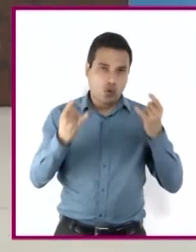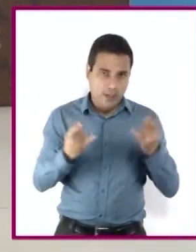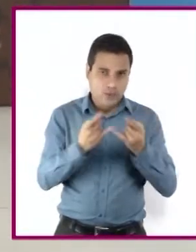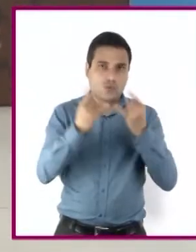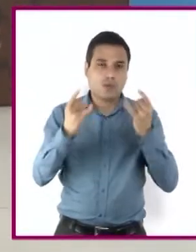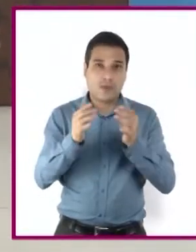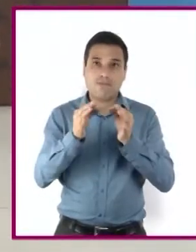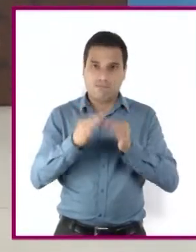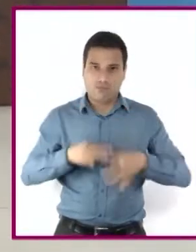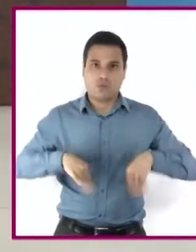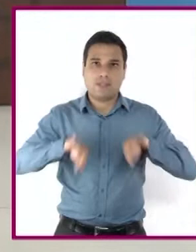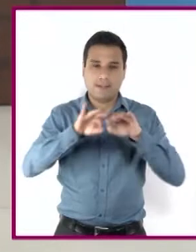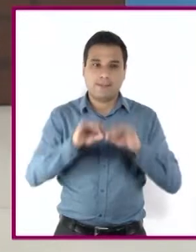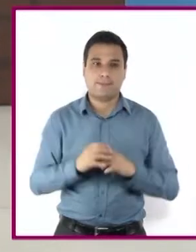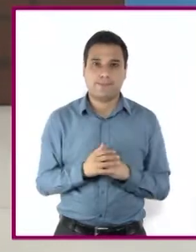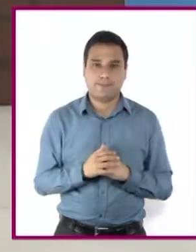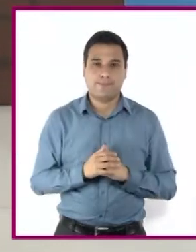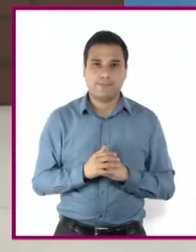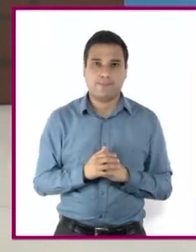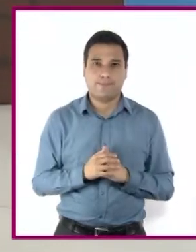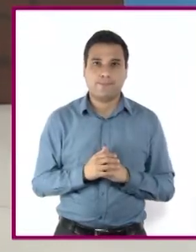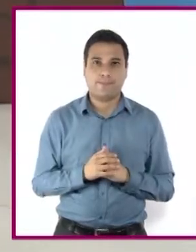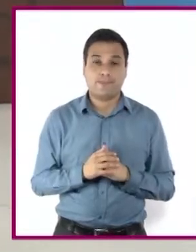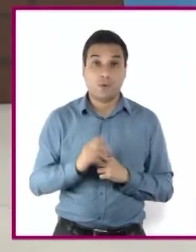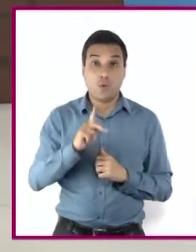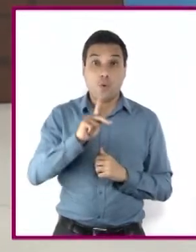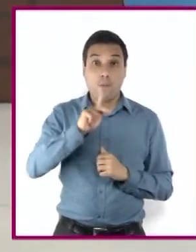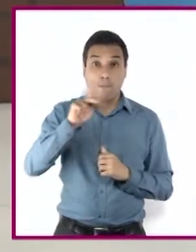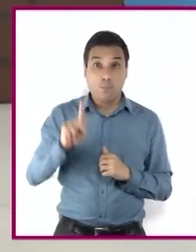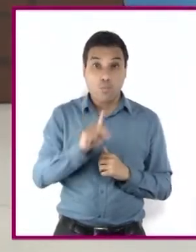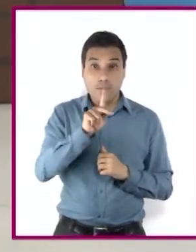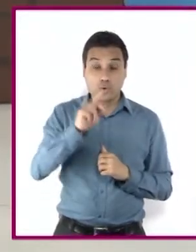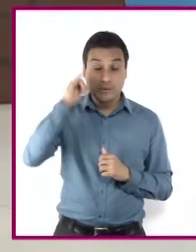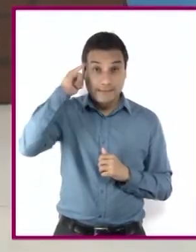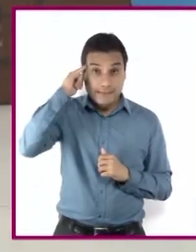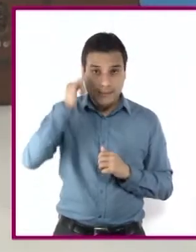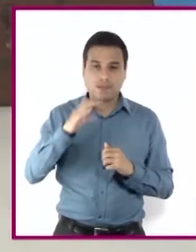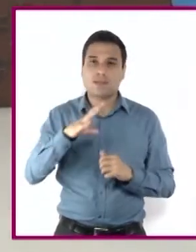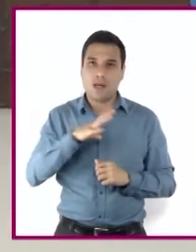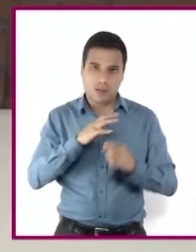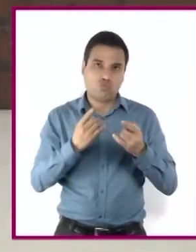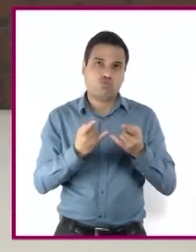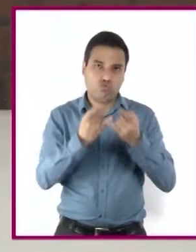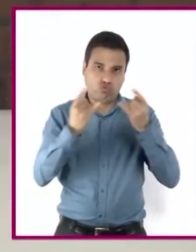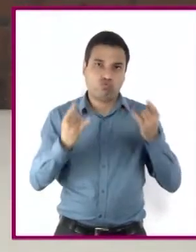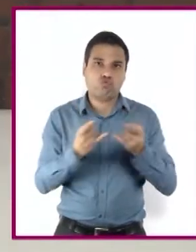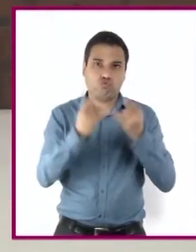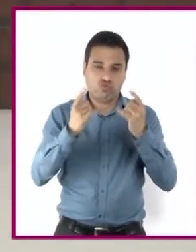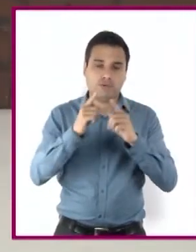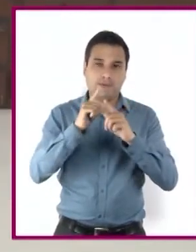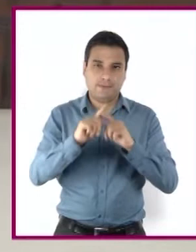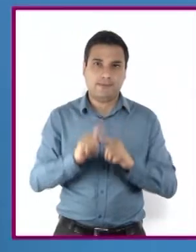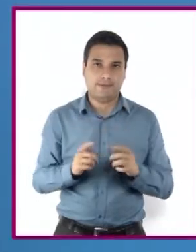determinado. En este caso, los pueblos indígenas mesoamericanos.